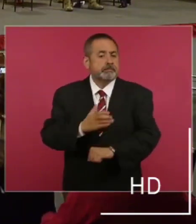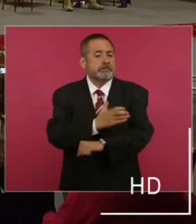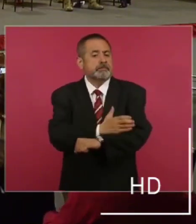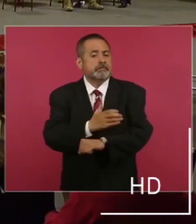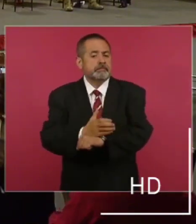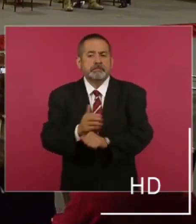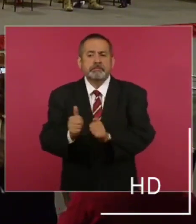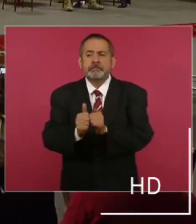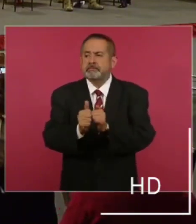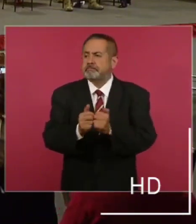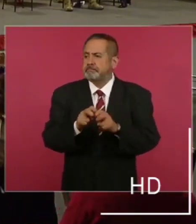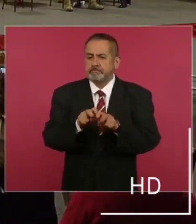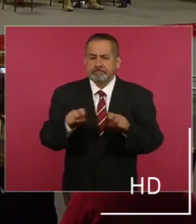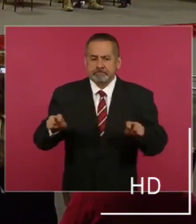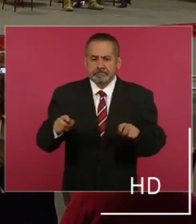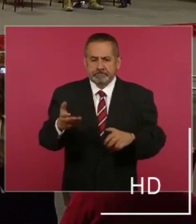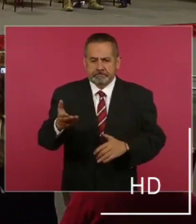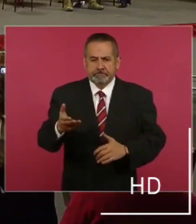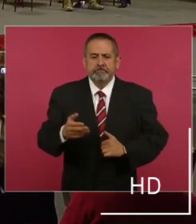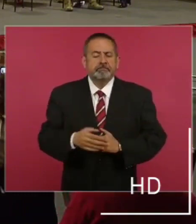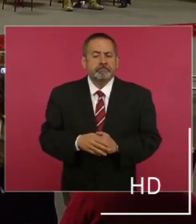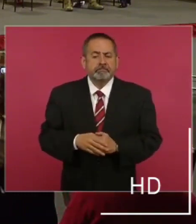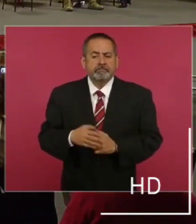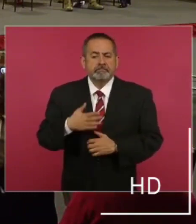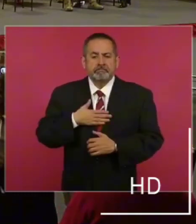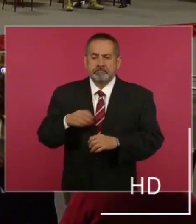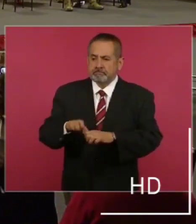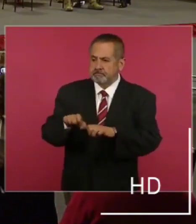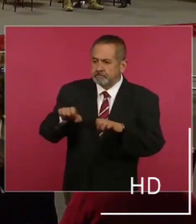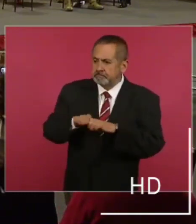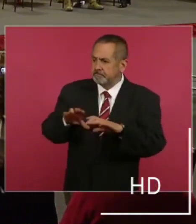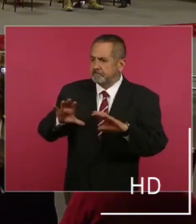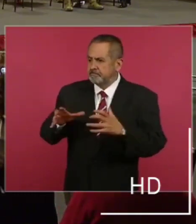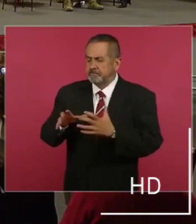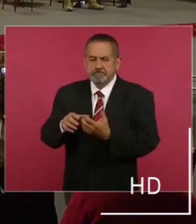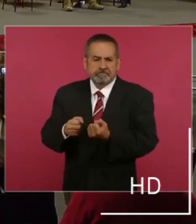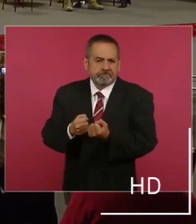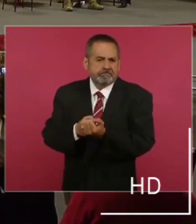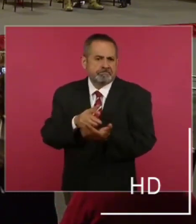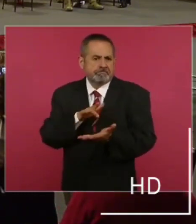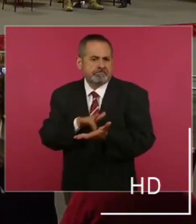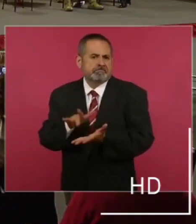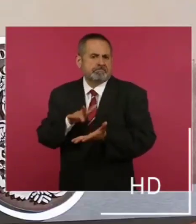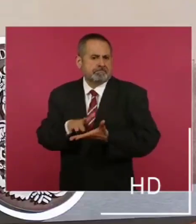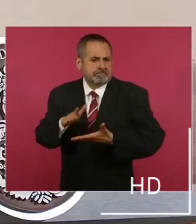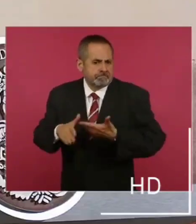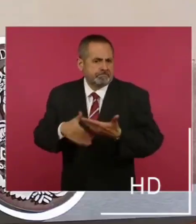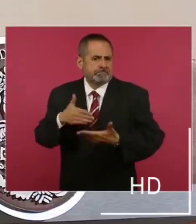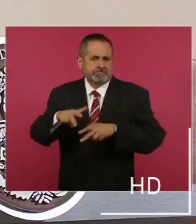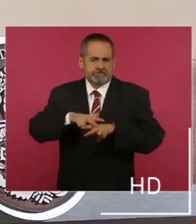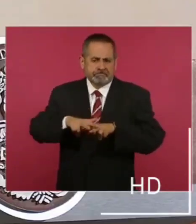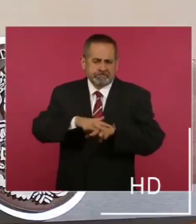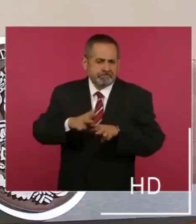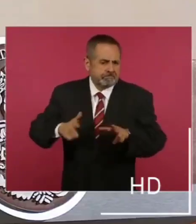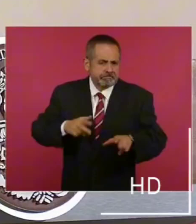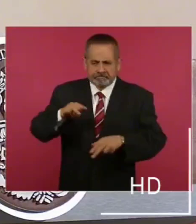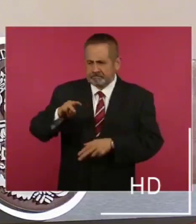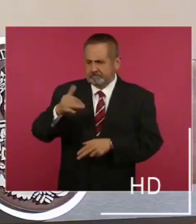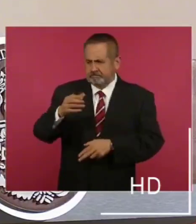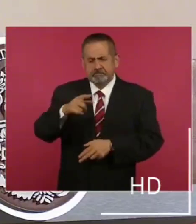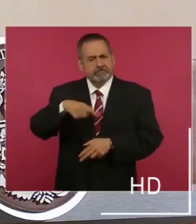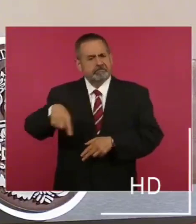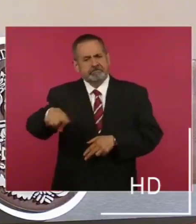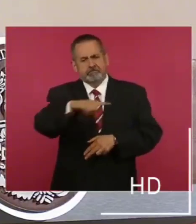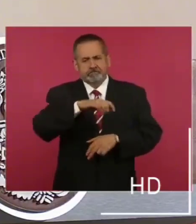y compañeros del equipo que impulsa el proyecto integral del Tren Maya, amigas y amigos